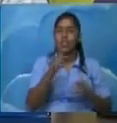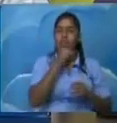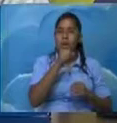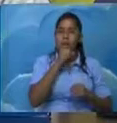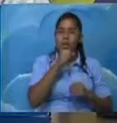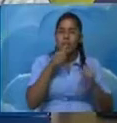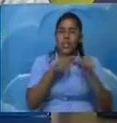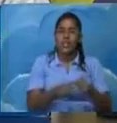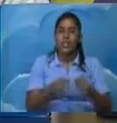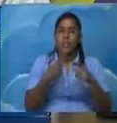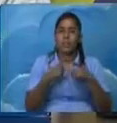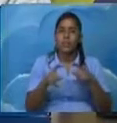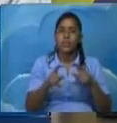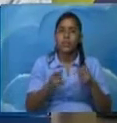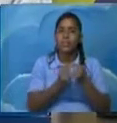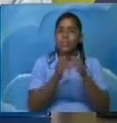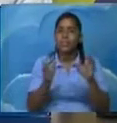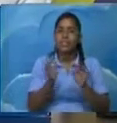se quedó, pero mire,